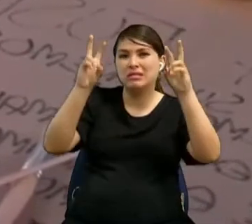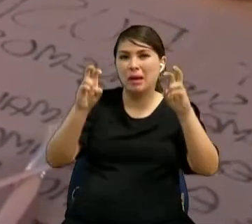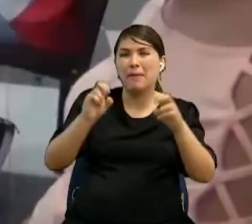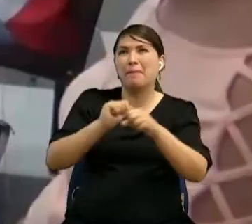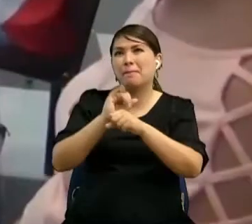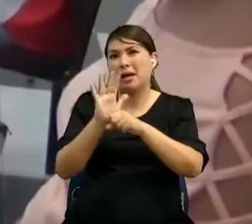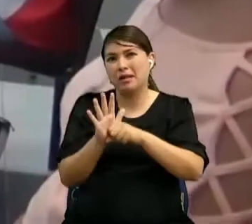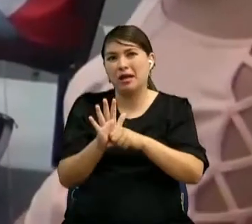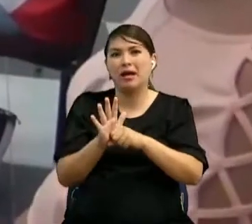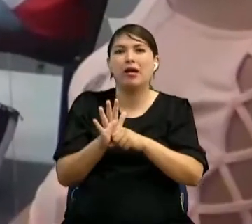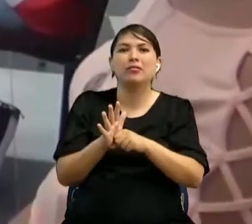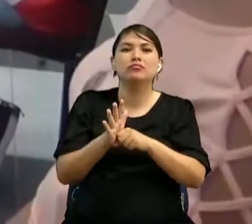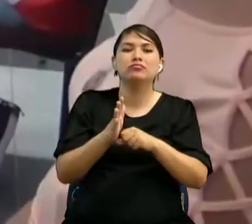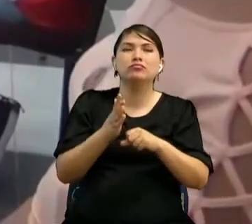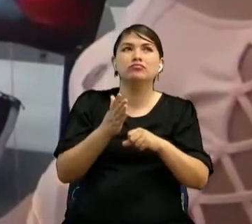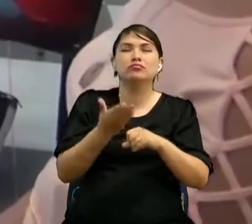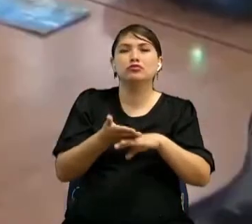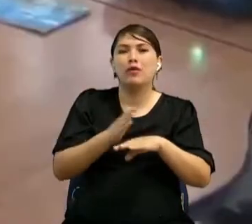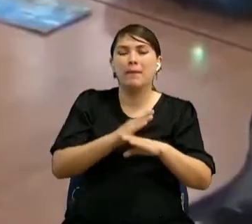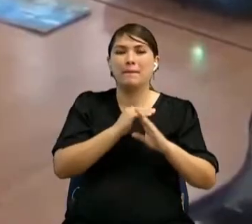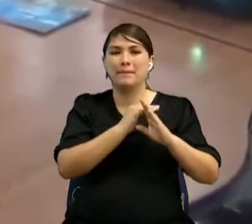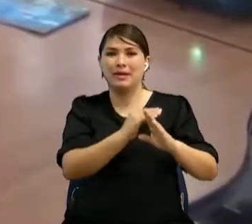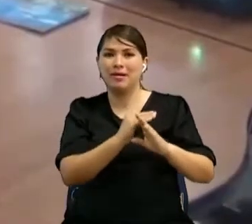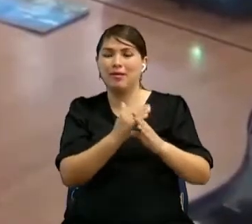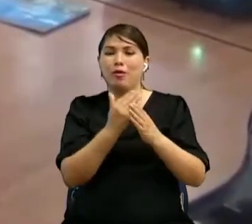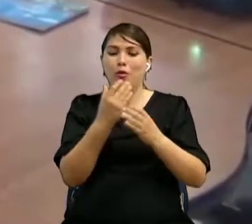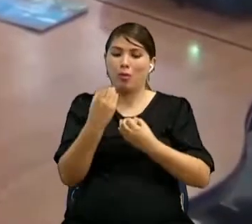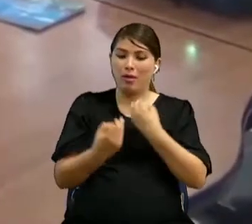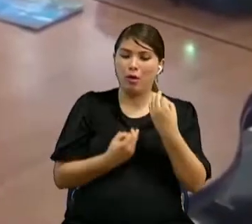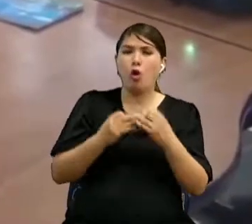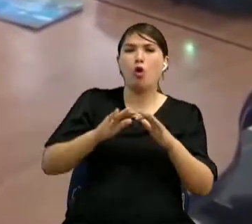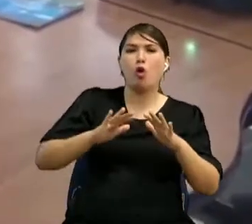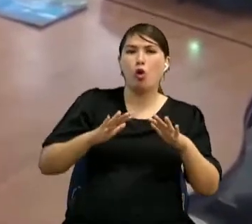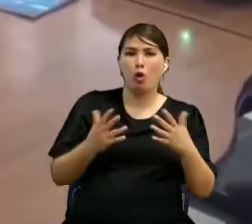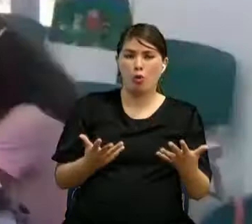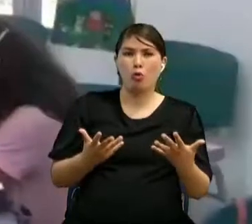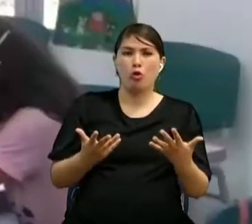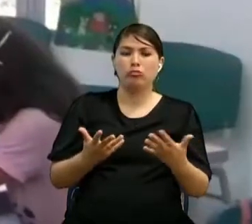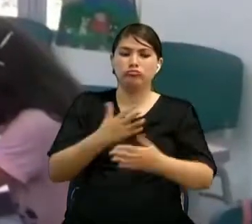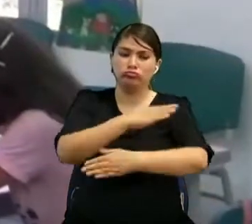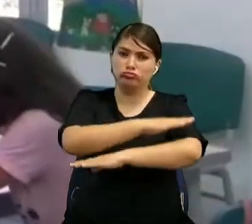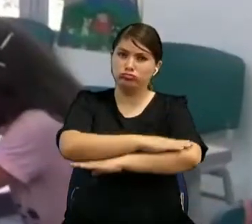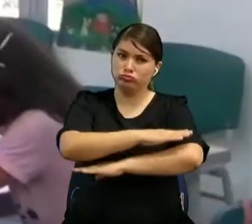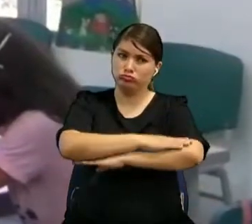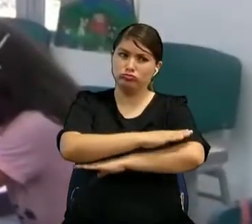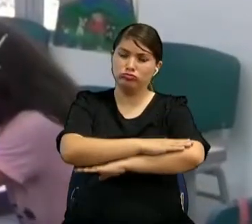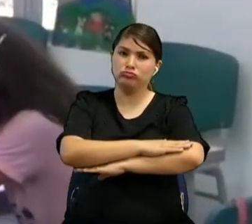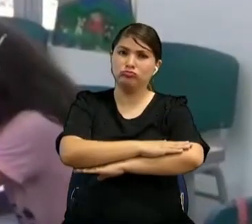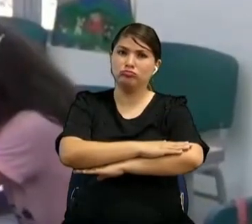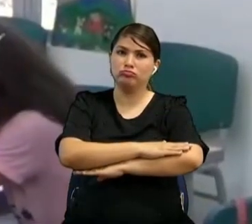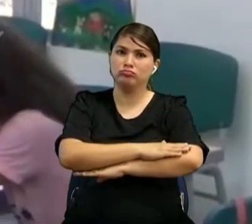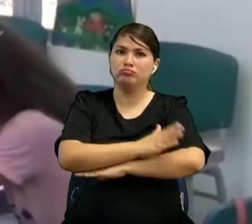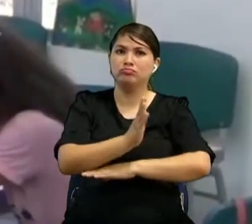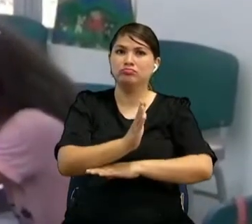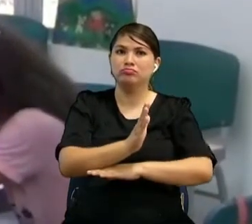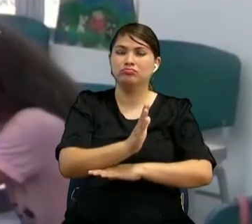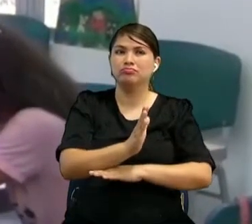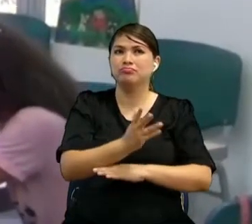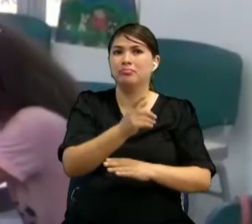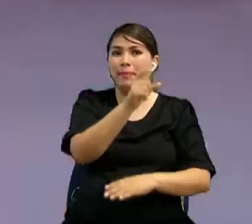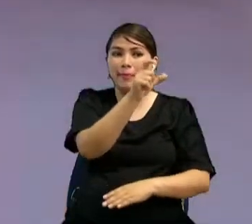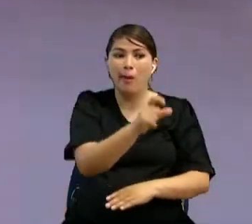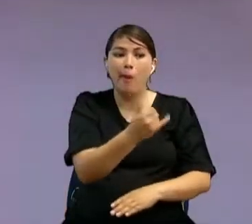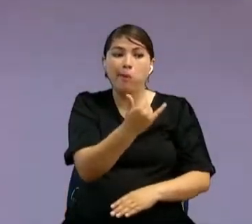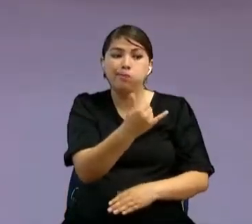pandemia y eso, sobre la prevención, los cuidados que debemos que tener, cómo debemos comportarnos con una persona, digamos, que tenga